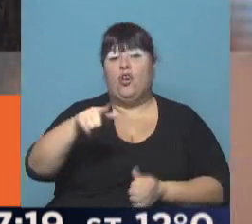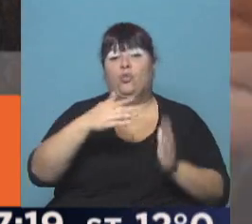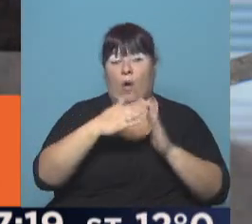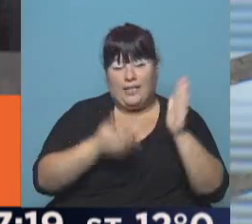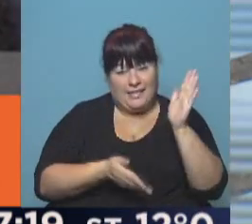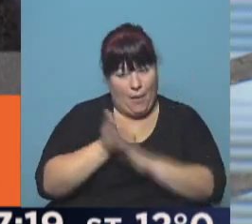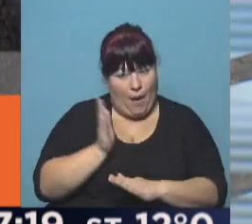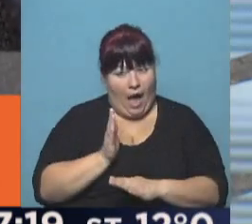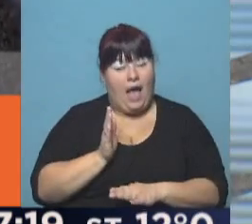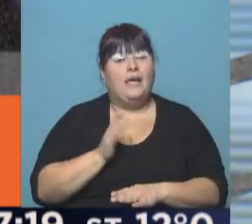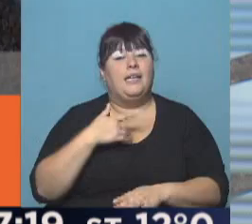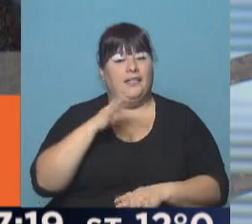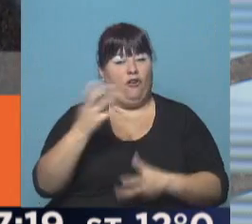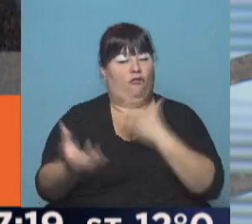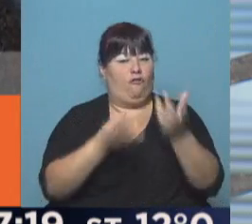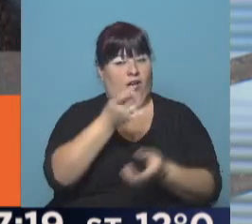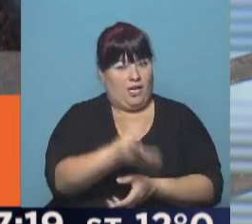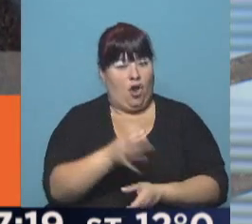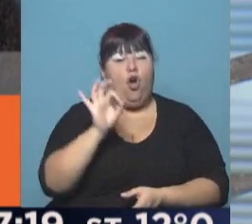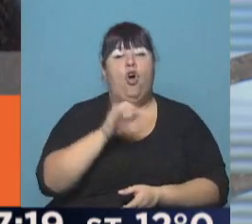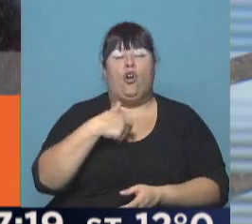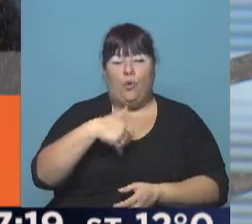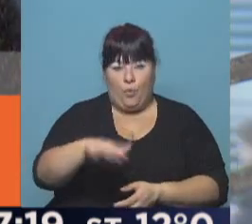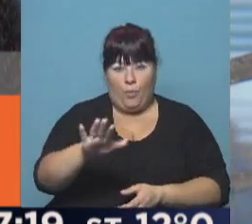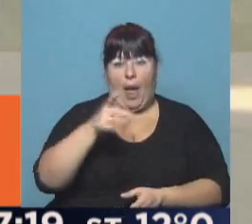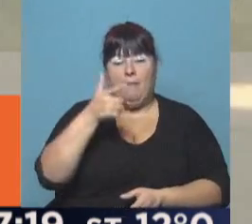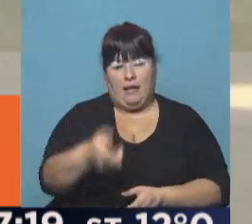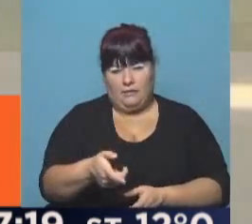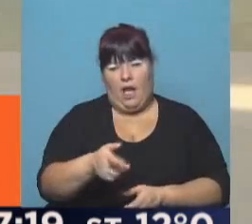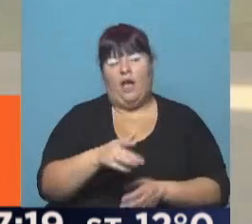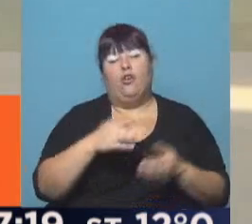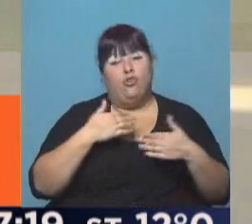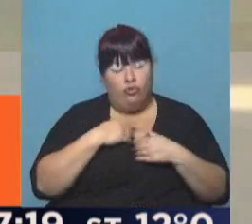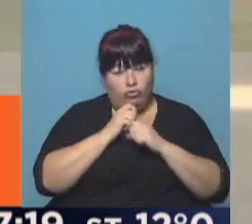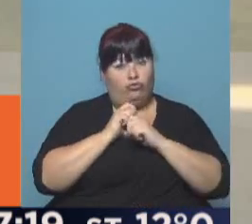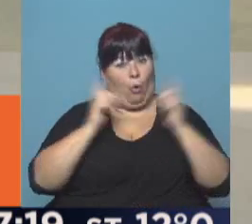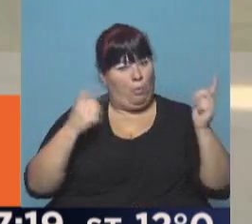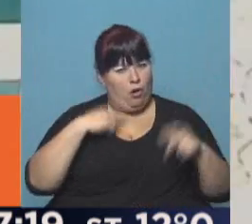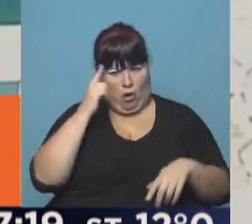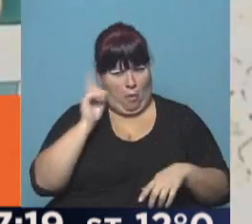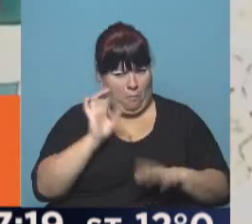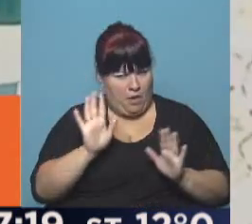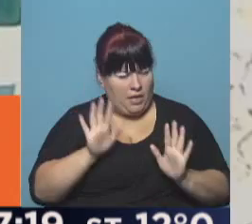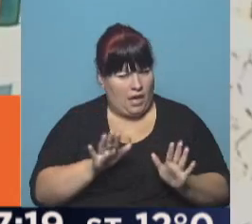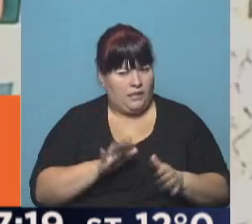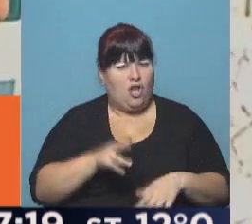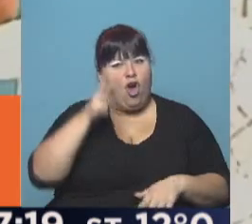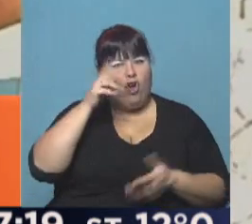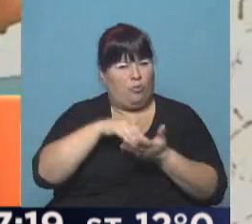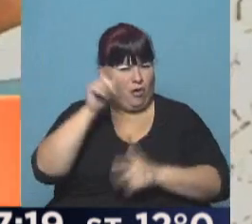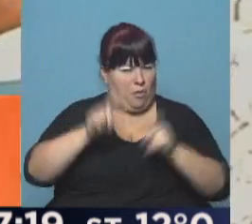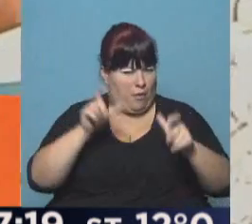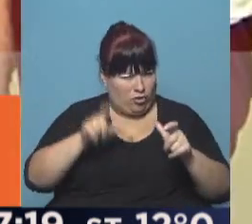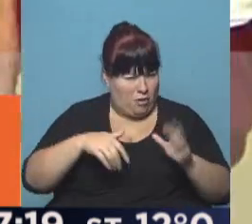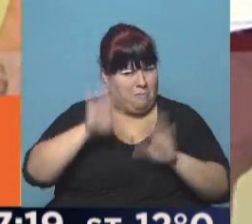casa, te vamos a prender fuego o te vamos a matar. Yo me sorprendí, yo no esperaba que saliera 8 millones de